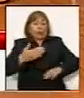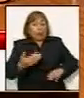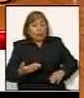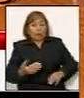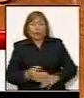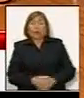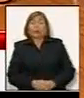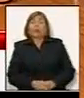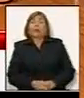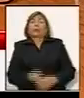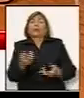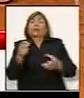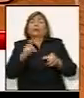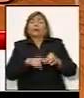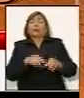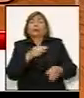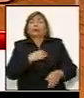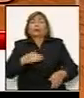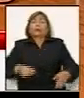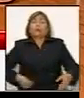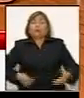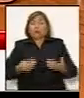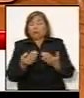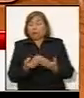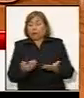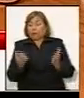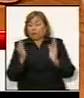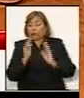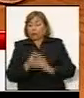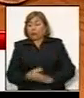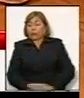haberse incorporado al ministerio de educación